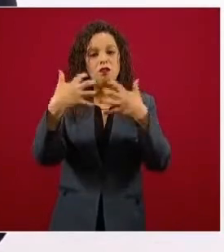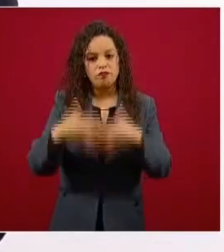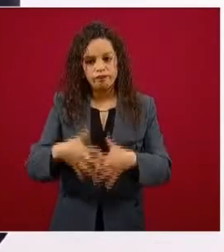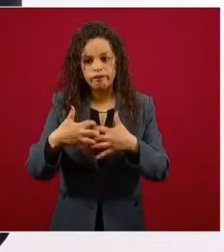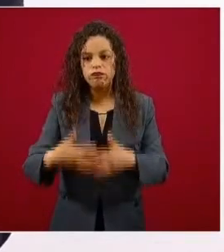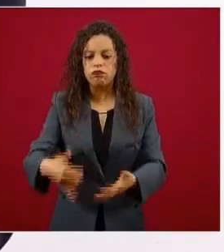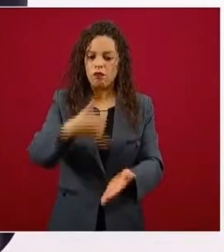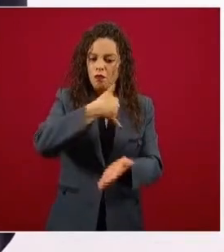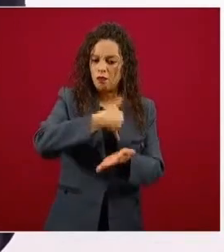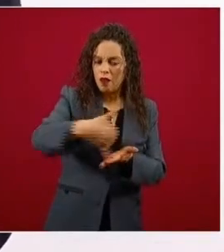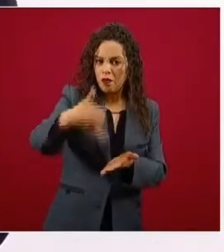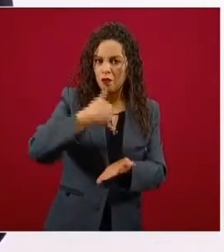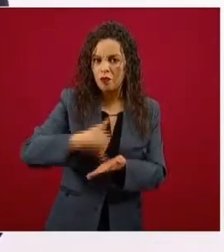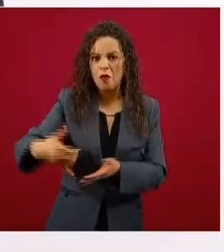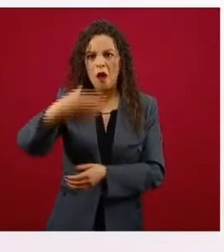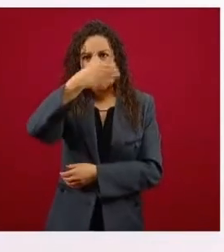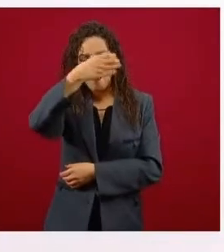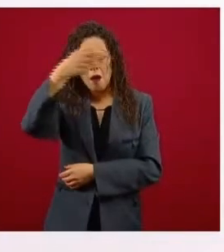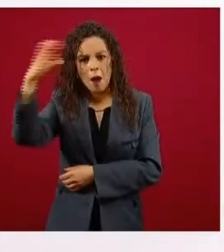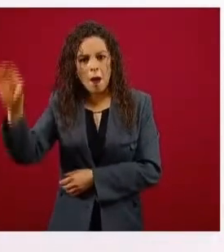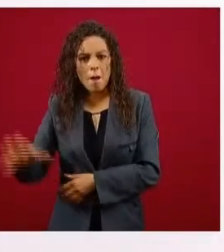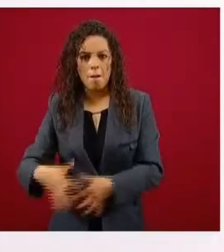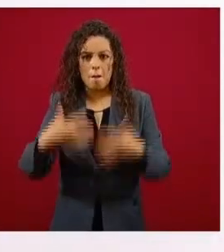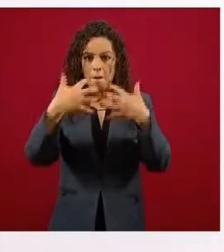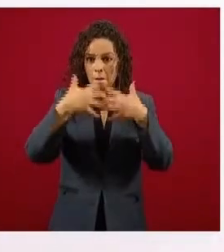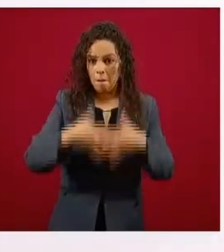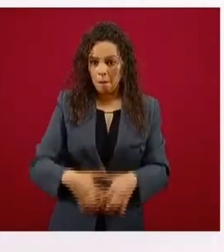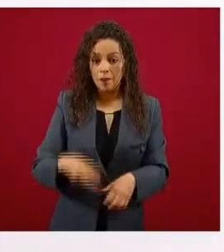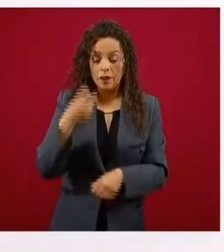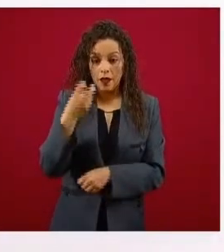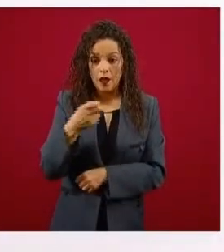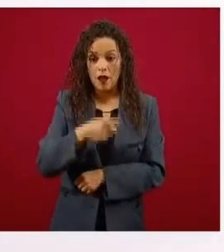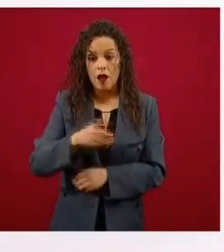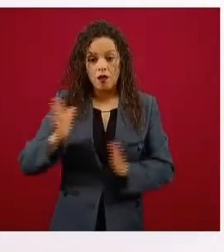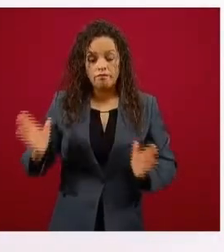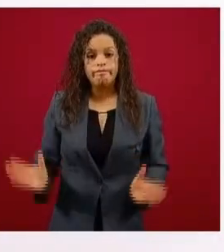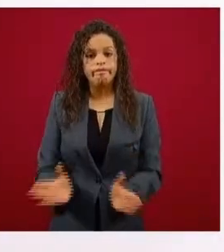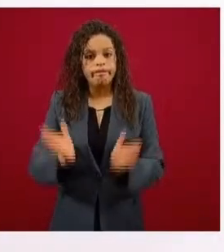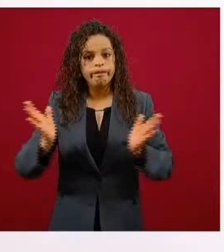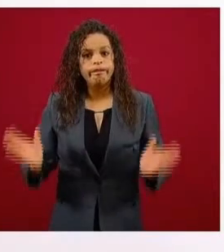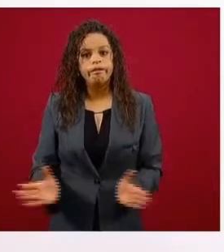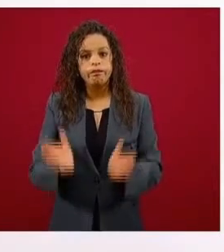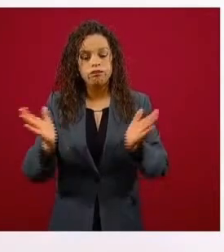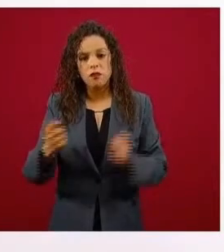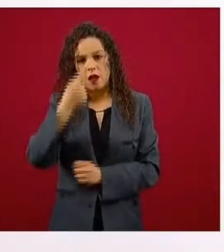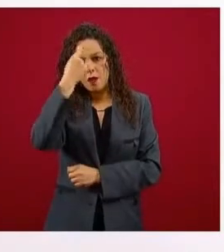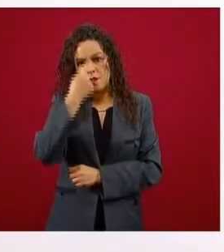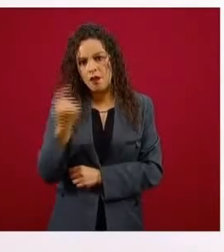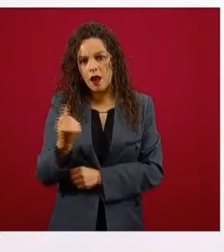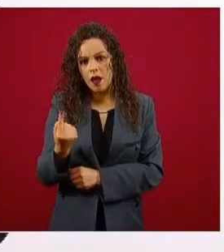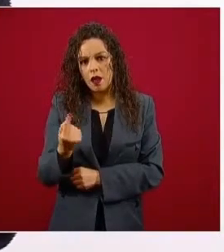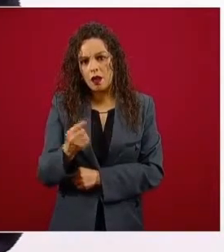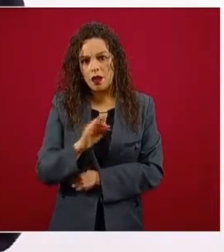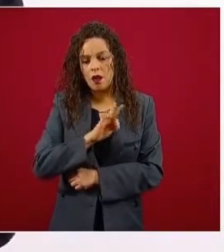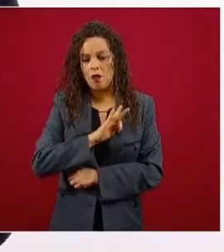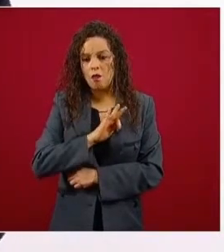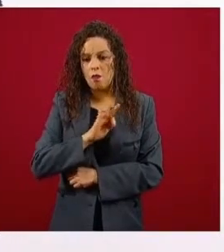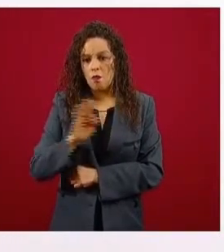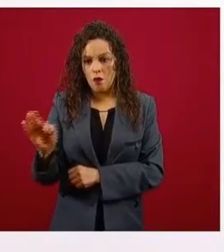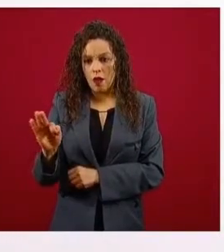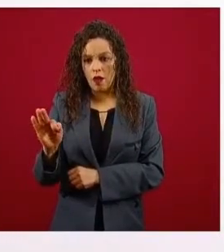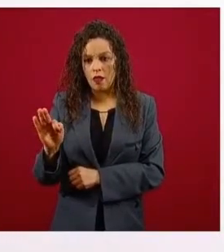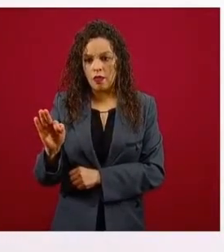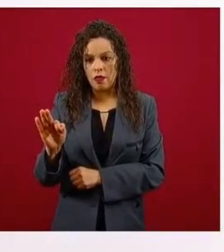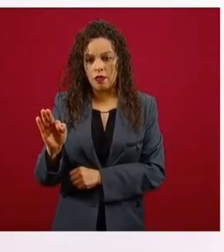el comercio, todo será materialmente empujado a desarrollarse en una escala que jamás